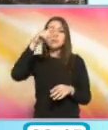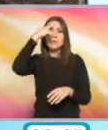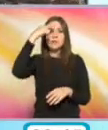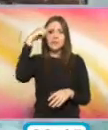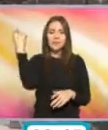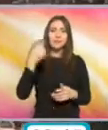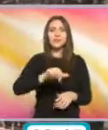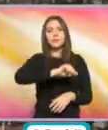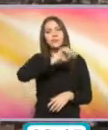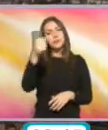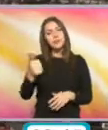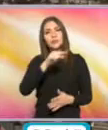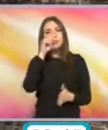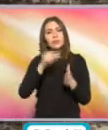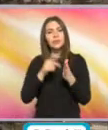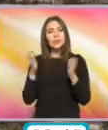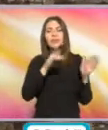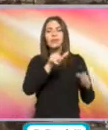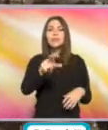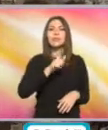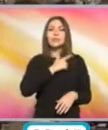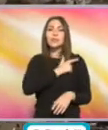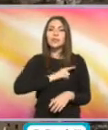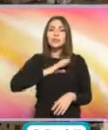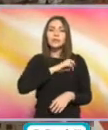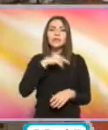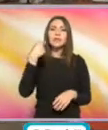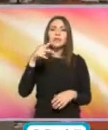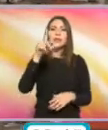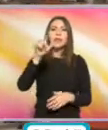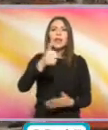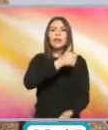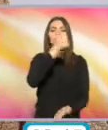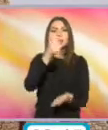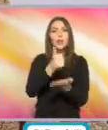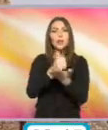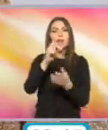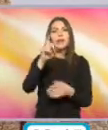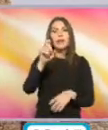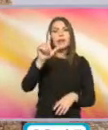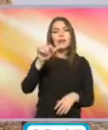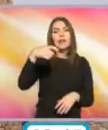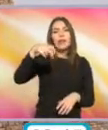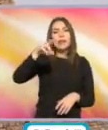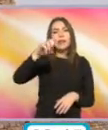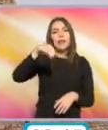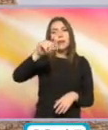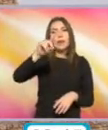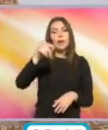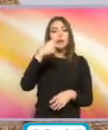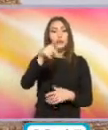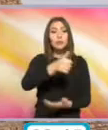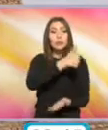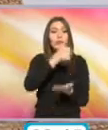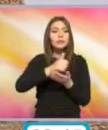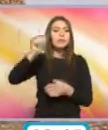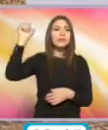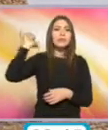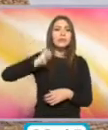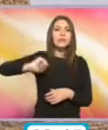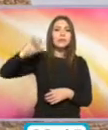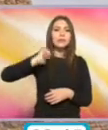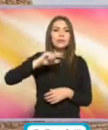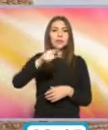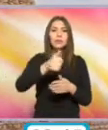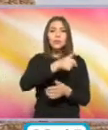Ahora sí que es lo que es la ciudad de La Quemada. La ciudad de La Quemada es una ciudad prehispánica. Fíjate que es el lugar más